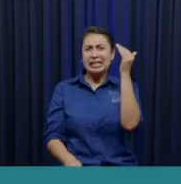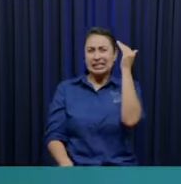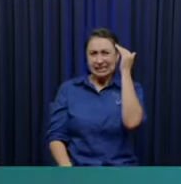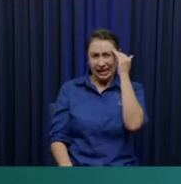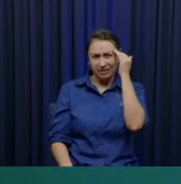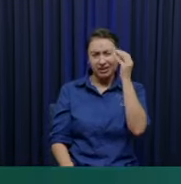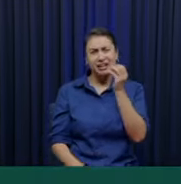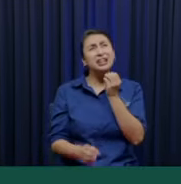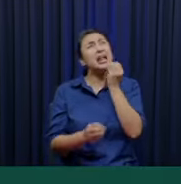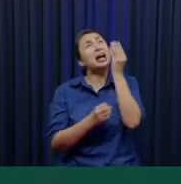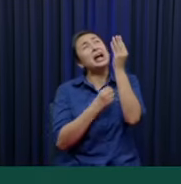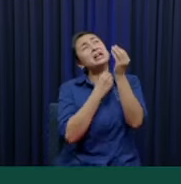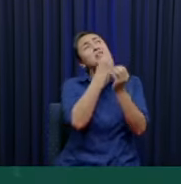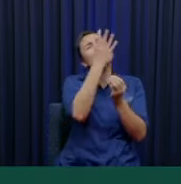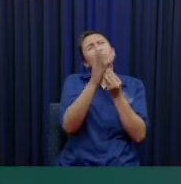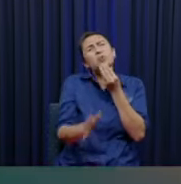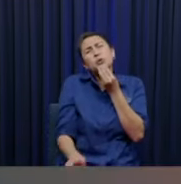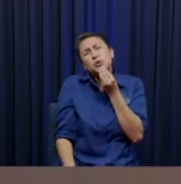No.